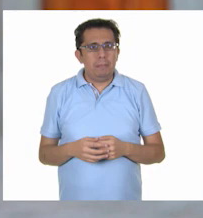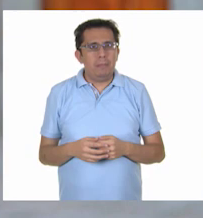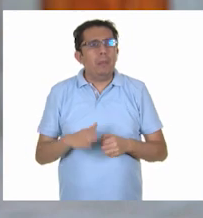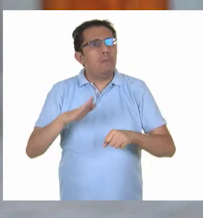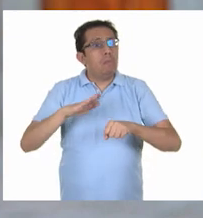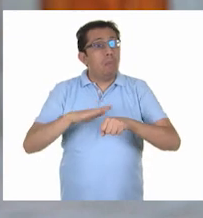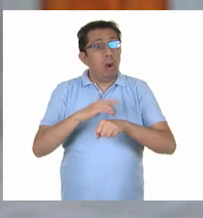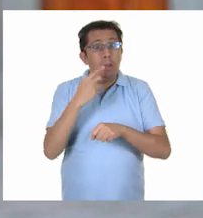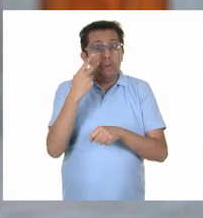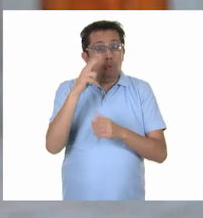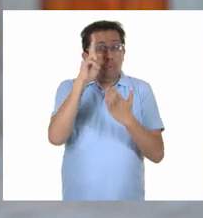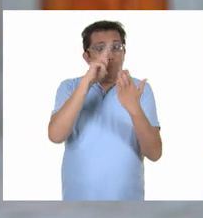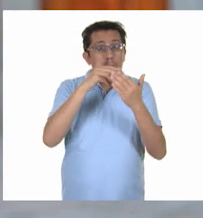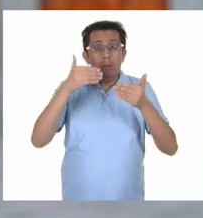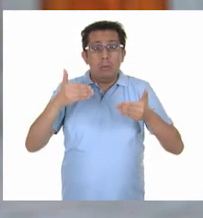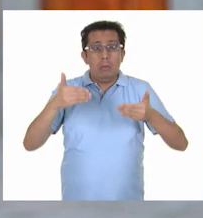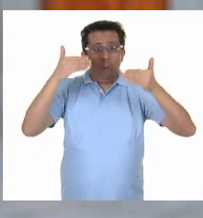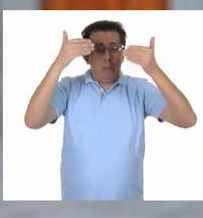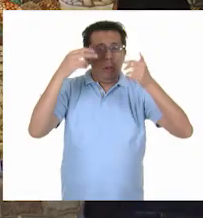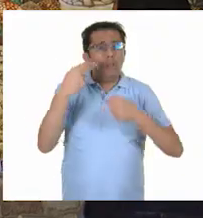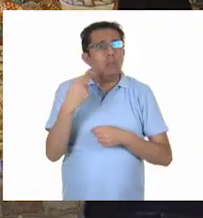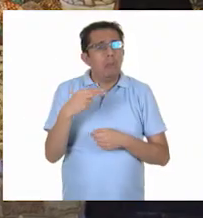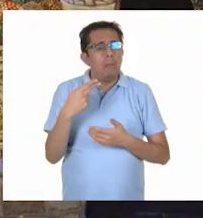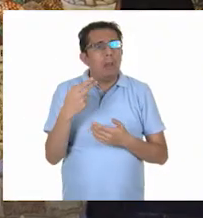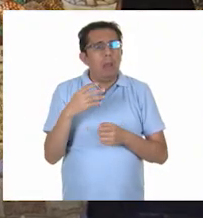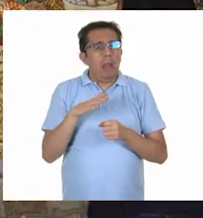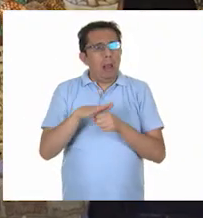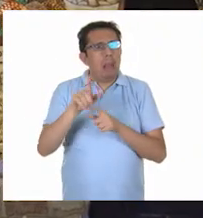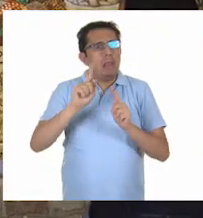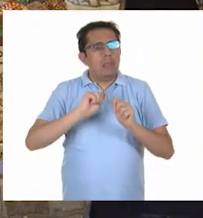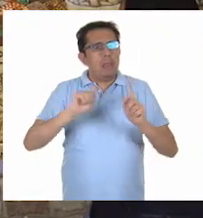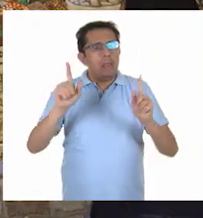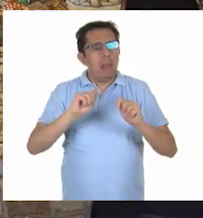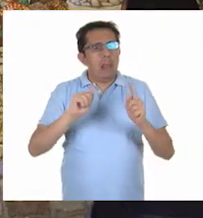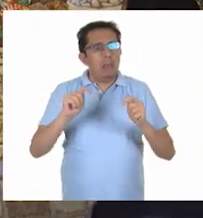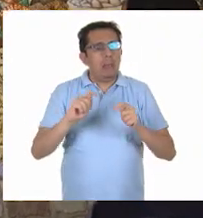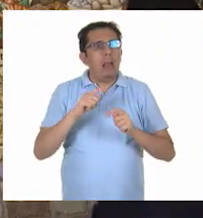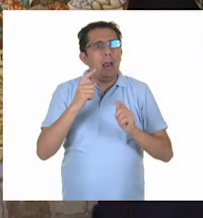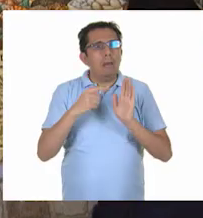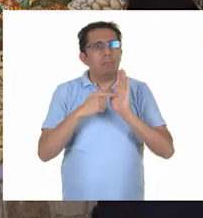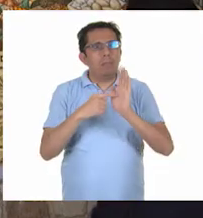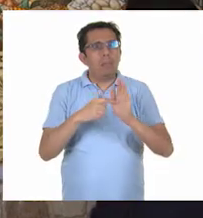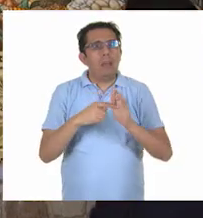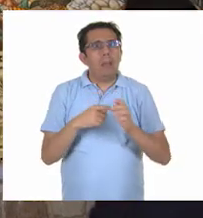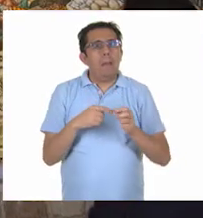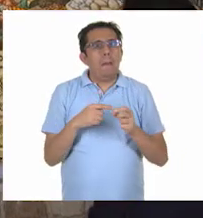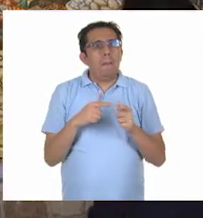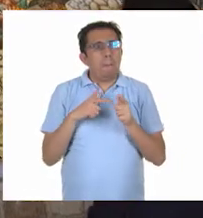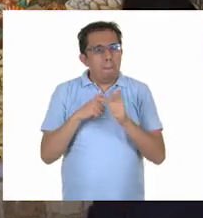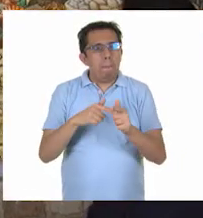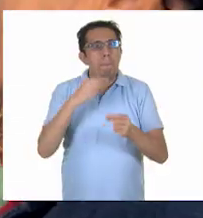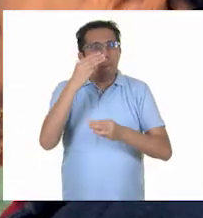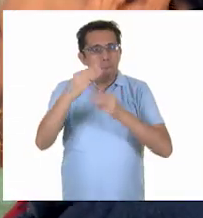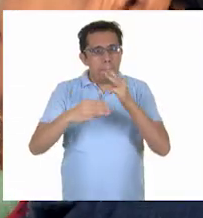Porque su mural se llama La contribución de Tlaxcala a México y al mundo.